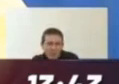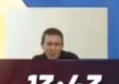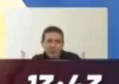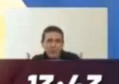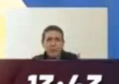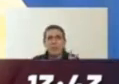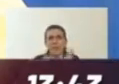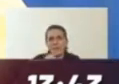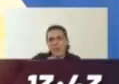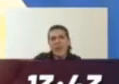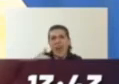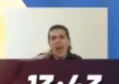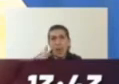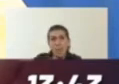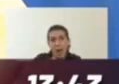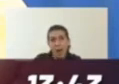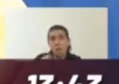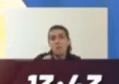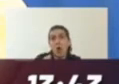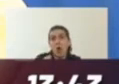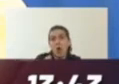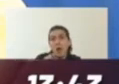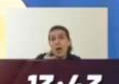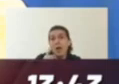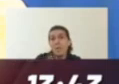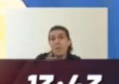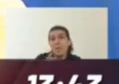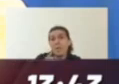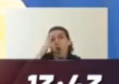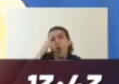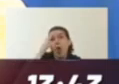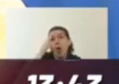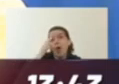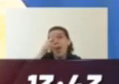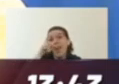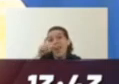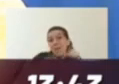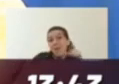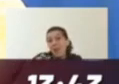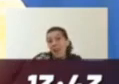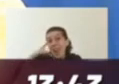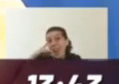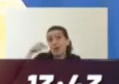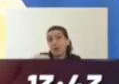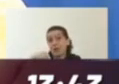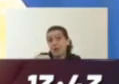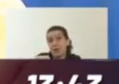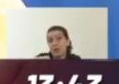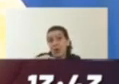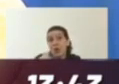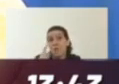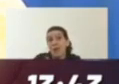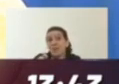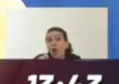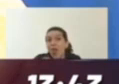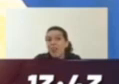gran medida cierto, porque allí más del 90% de los casos están ocurriendo. Pero eso es tan cierto